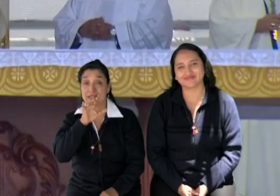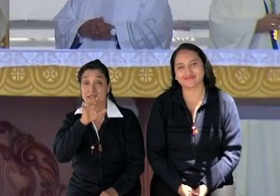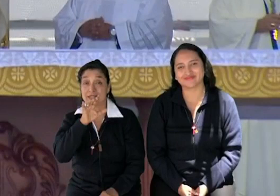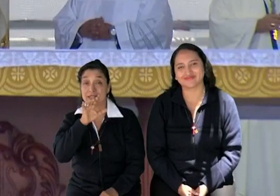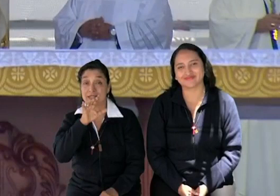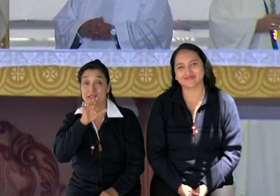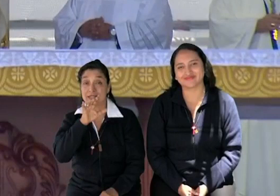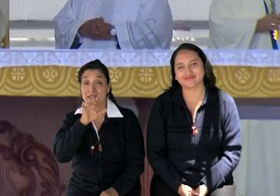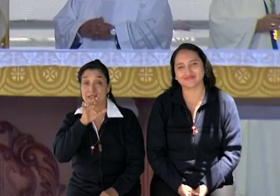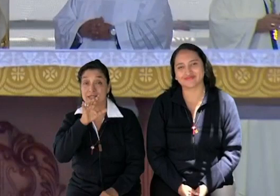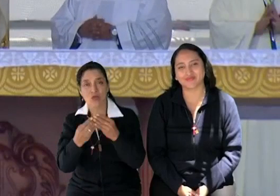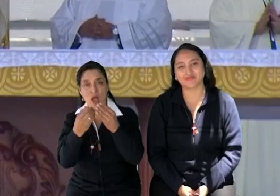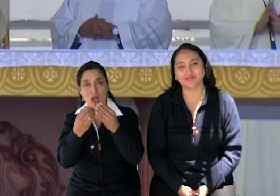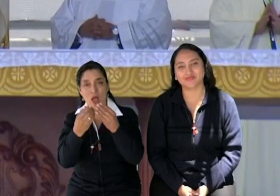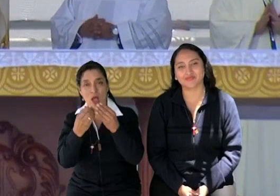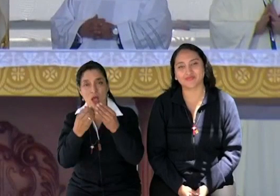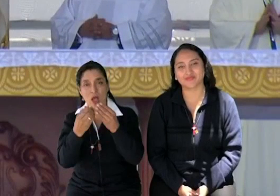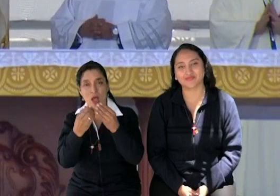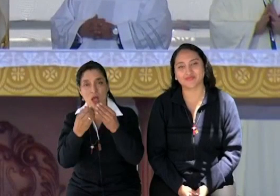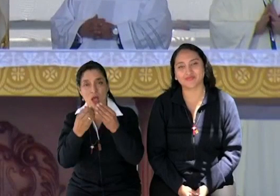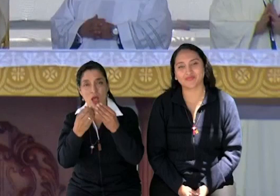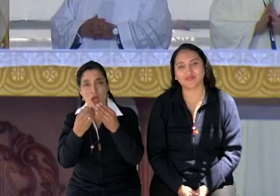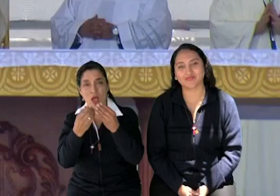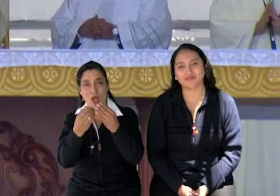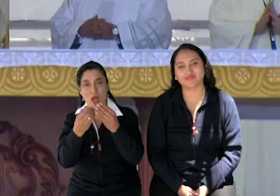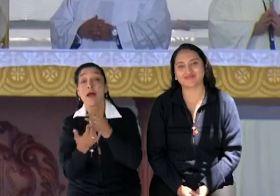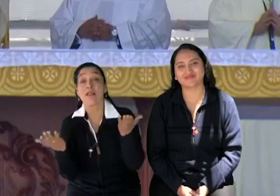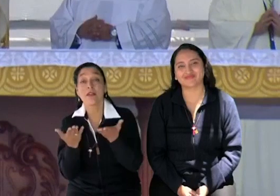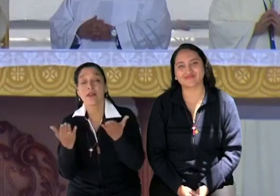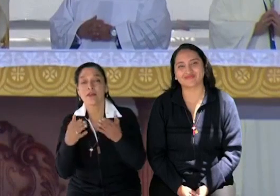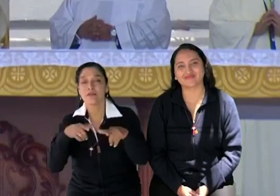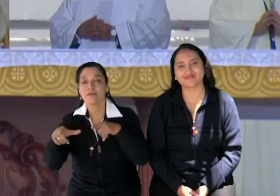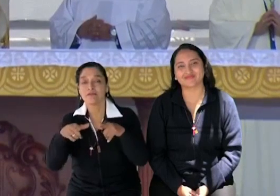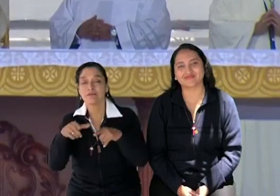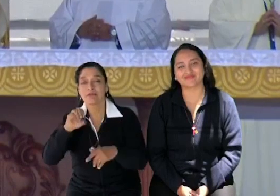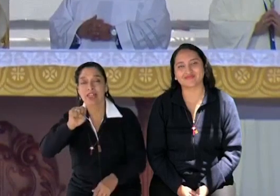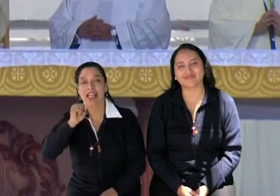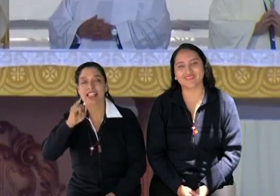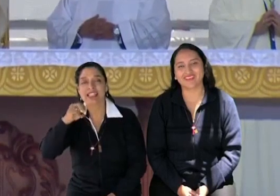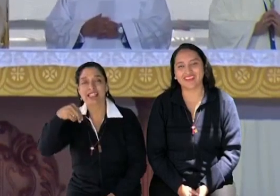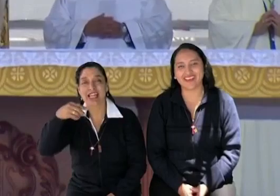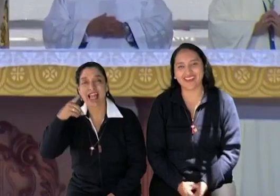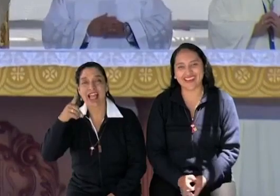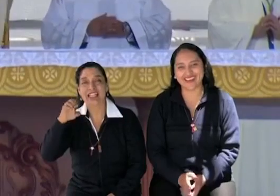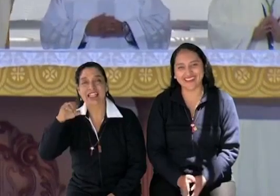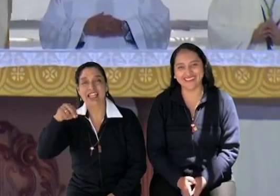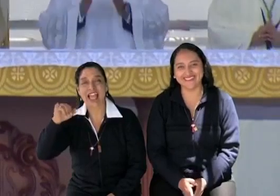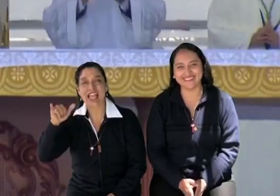Congreso Eucarístico Internacional tendrá lugar en la ciudad de Sydney, Australia.